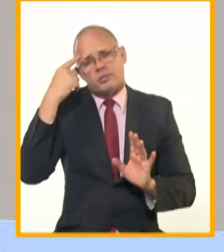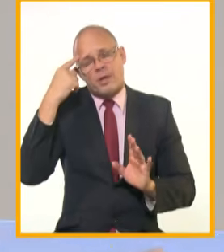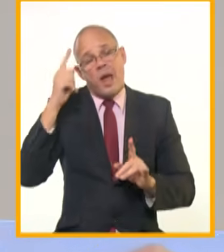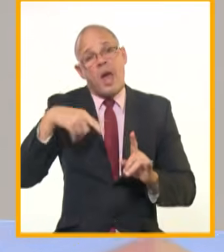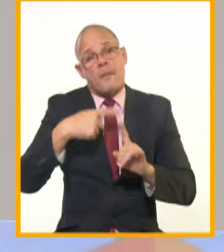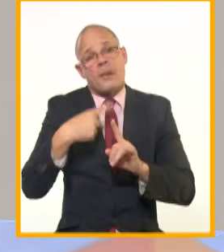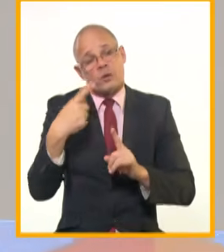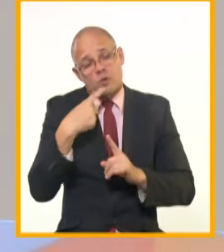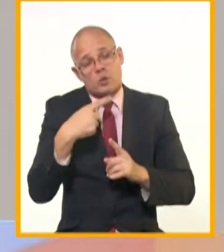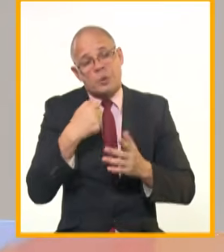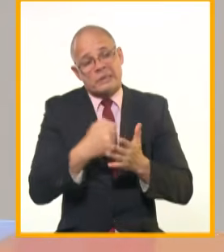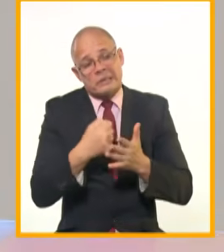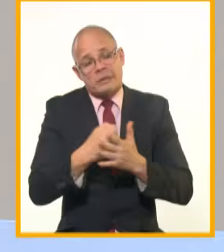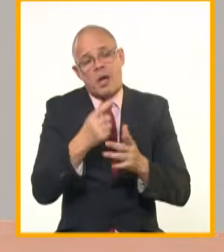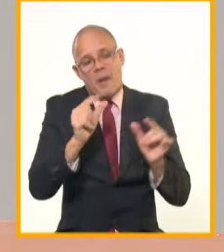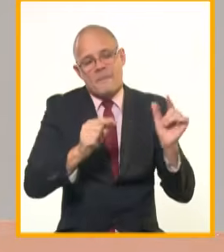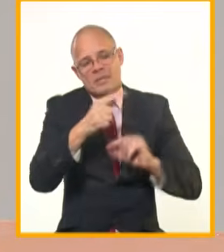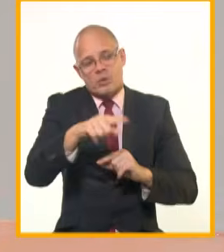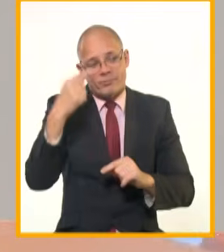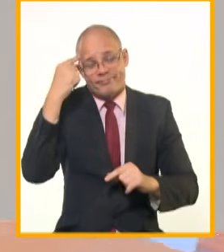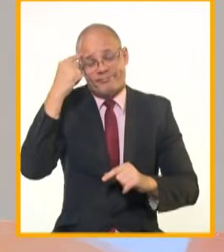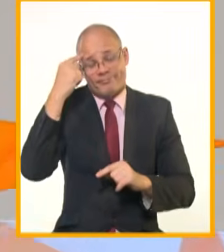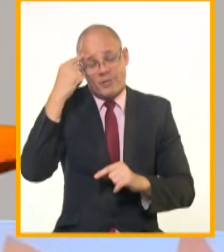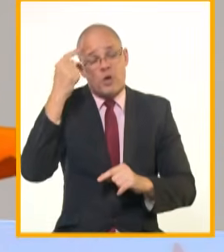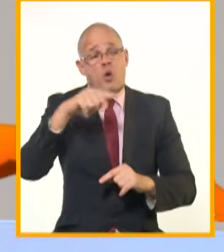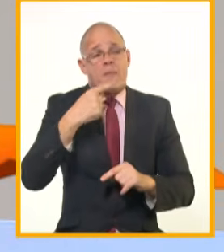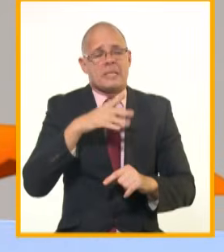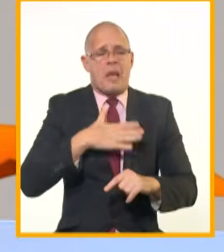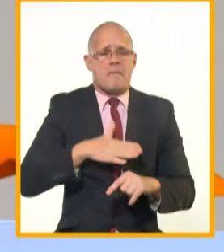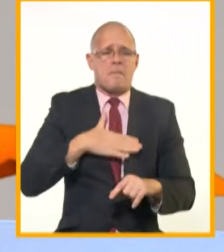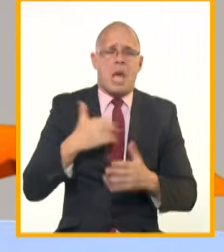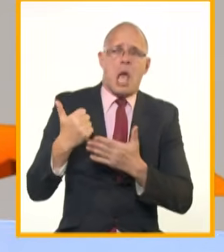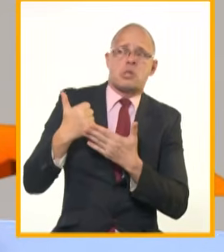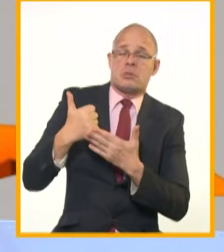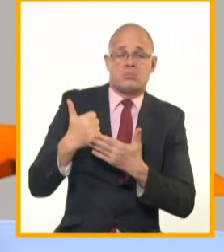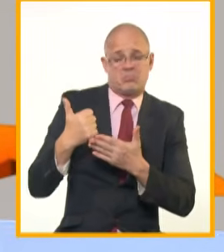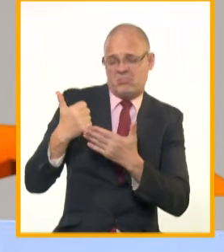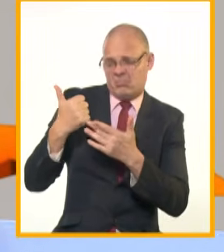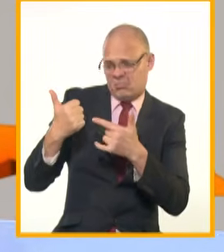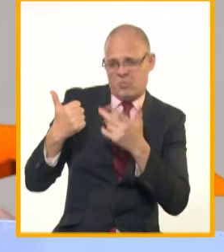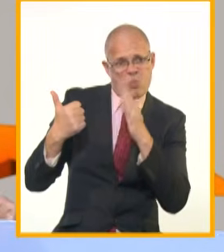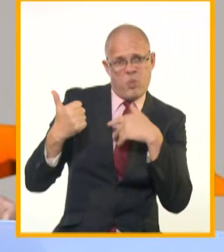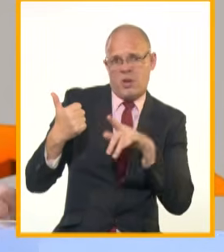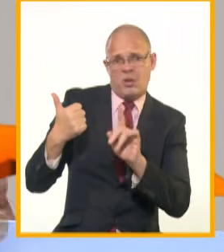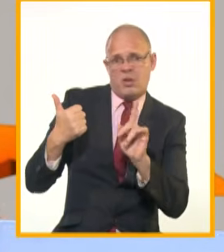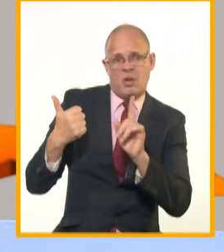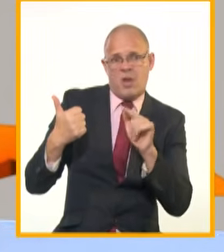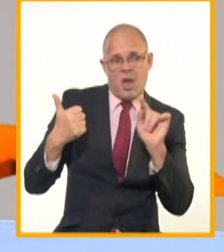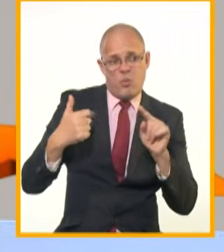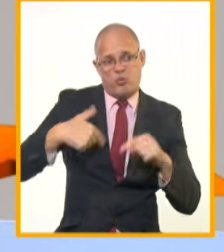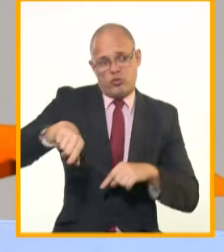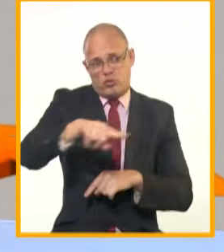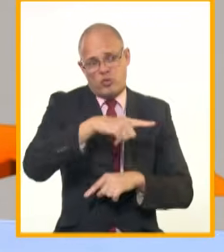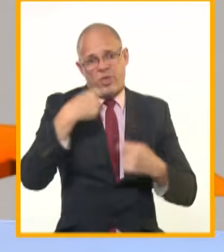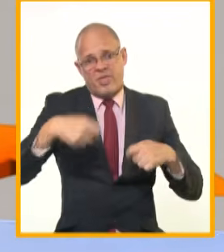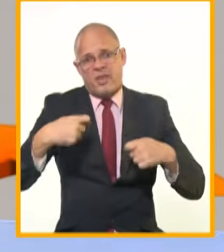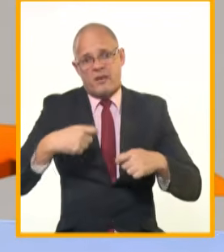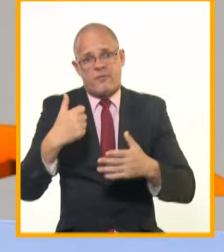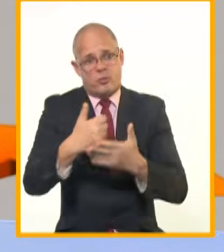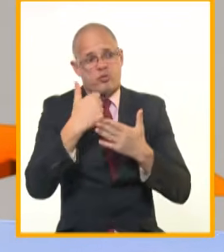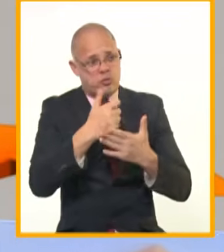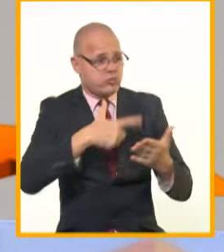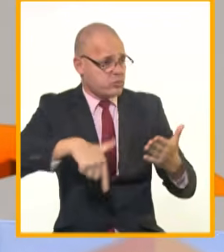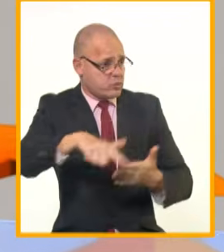propio esfuerzo. Nadie va a venir a ayudarnos a hacer nada, no hay de dónde sacar otra cosa que no sea el ingenio de cada uno